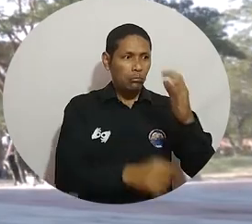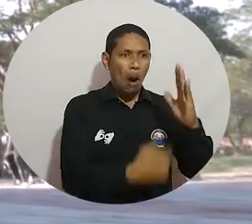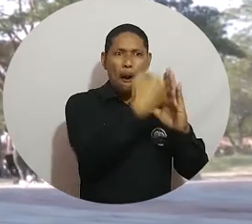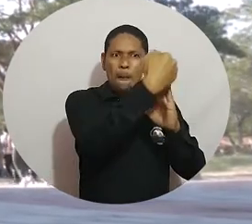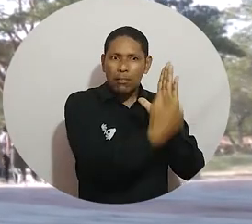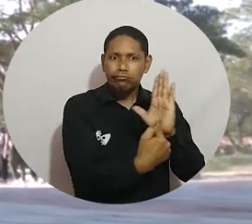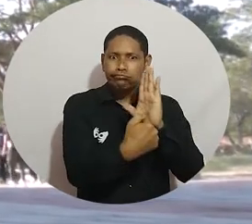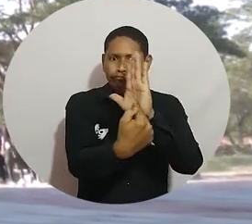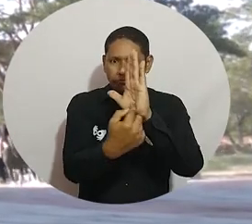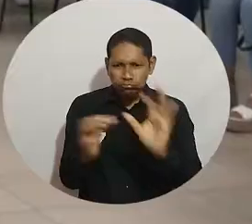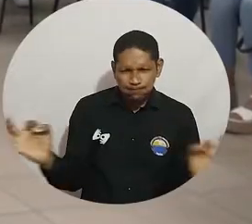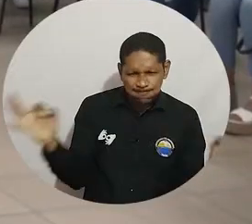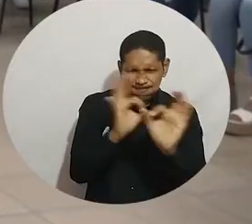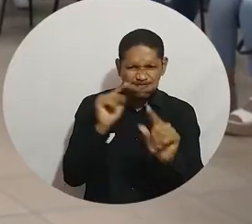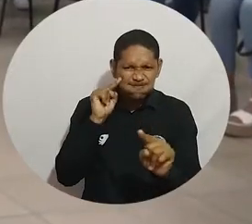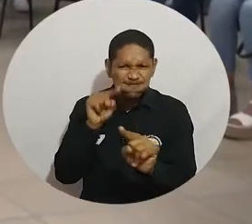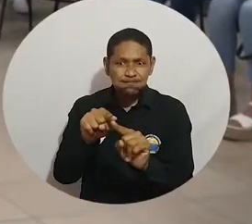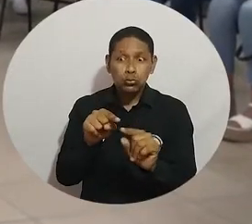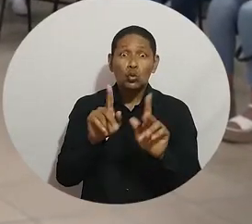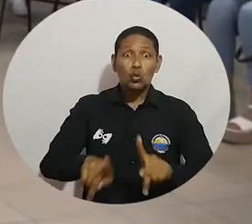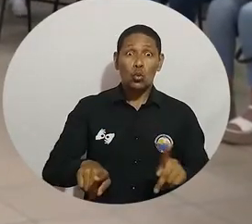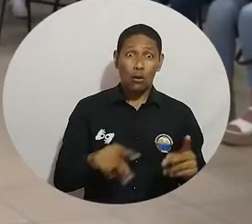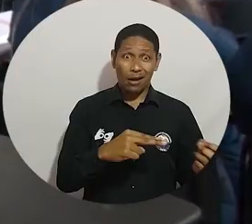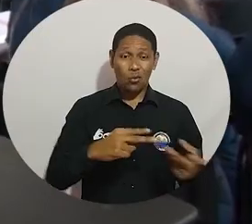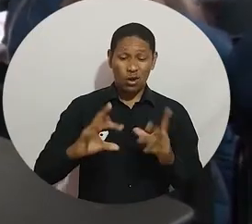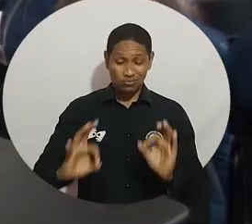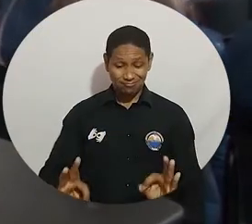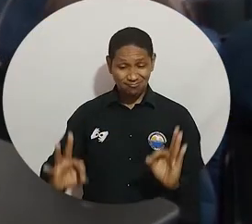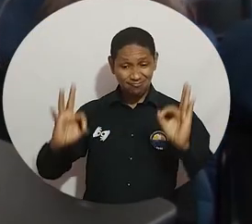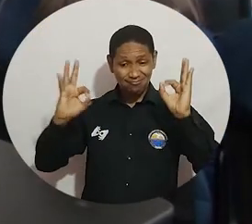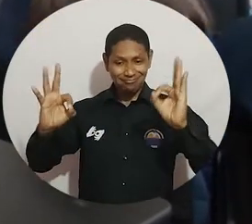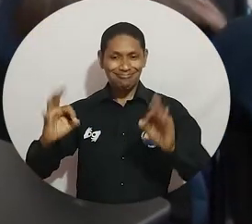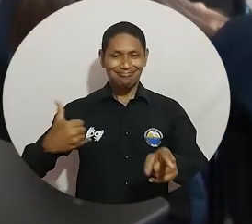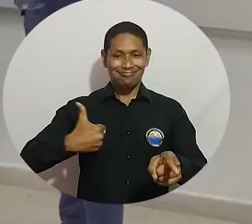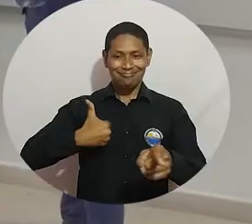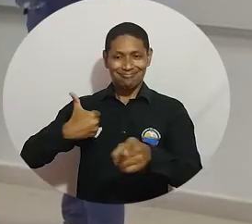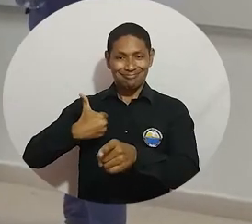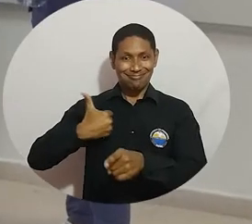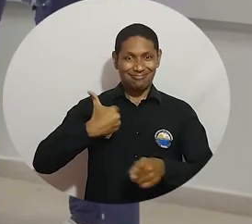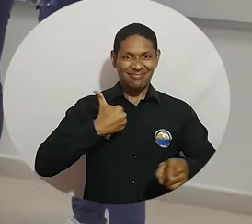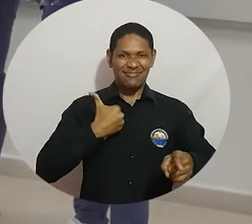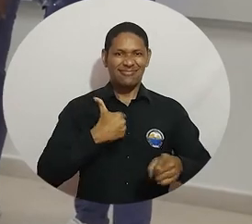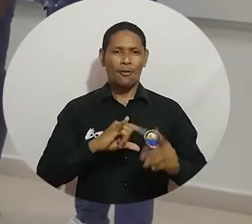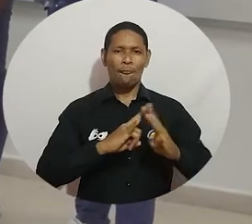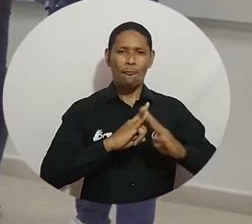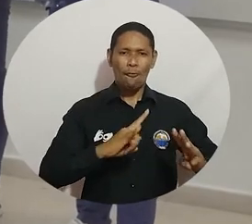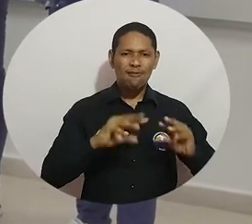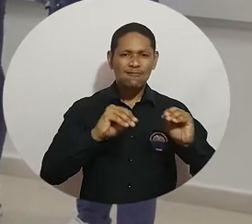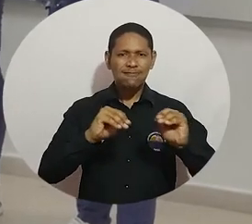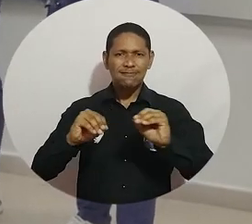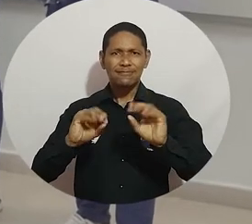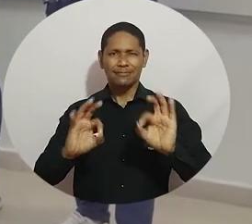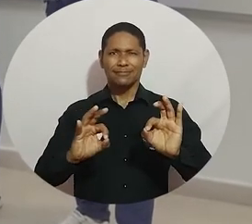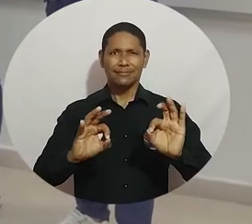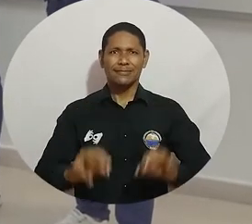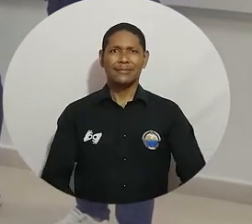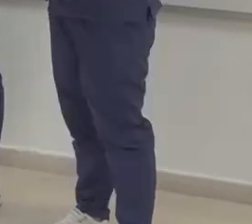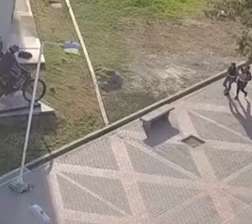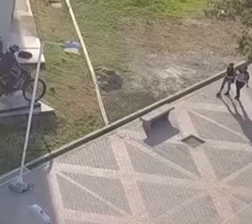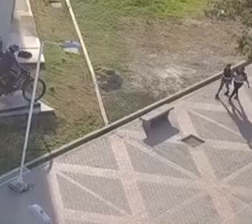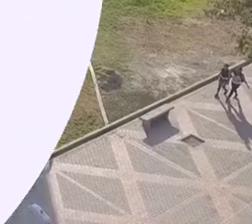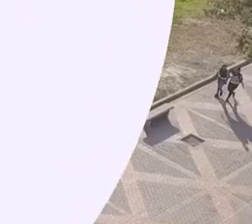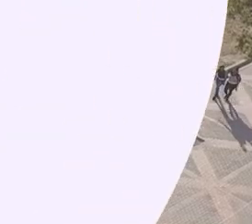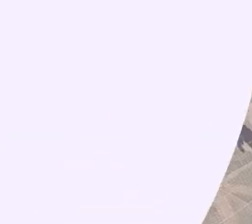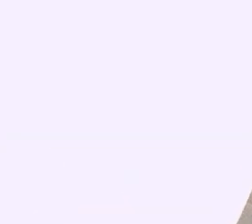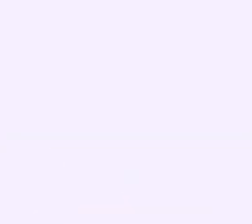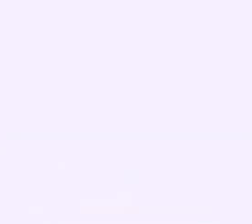políticas institucionales como herramienta enfocada en brindar educación de alta calidad a los jóvenes que se forman en Uni Magdalena.